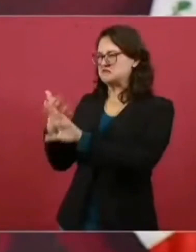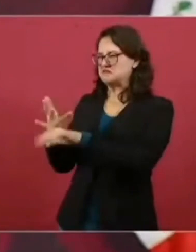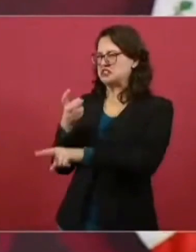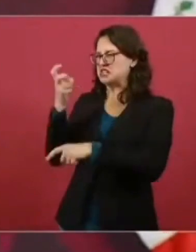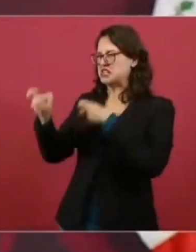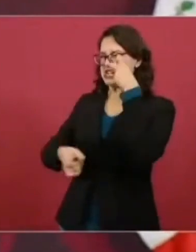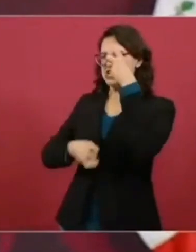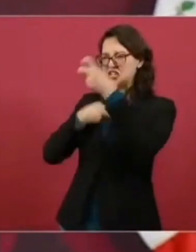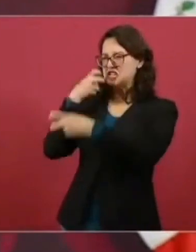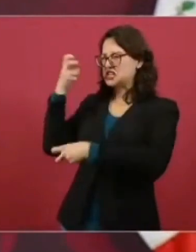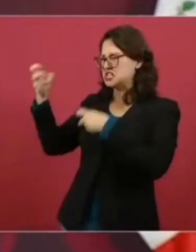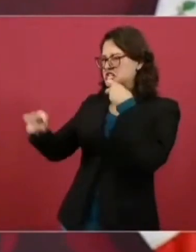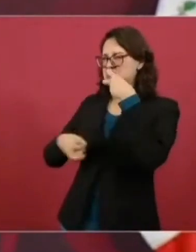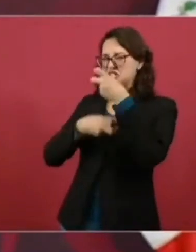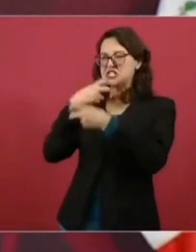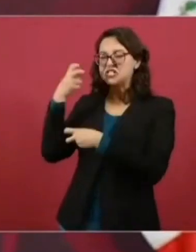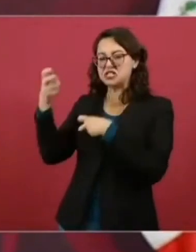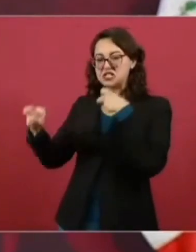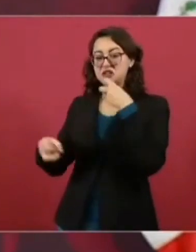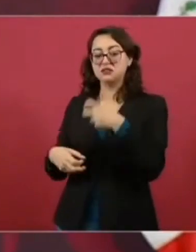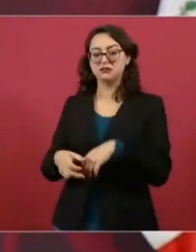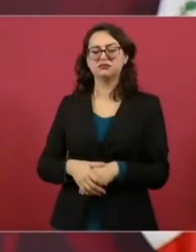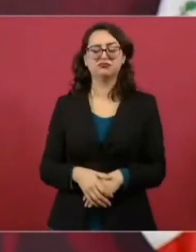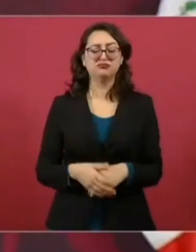de mentiras,